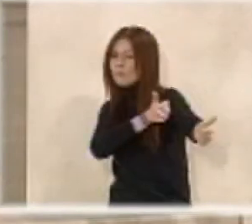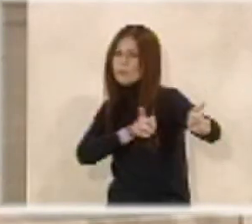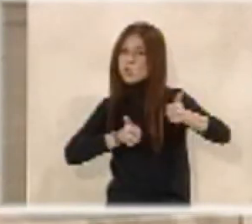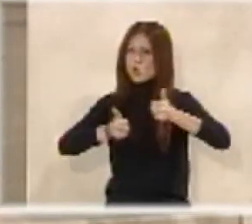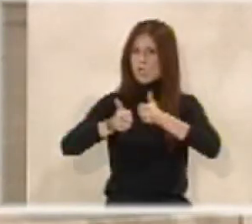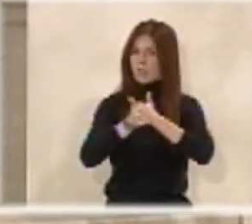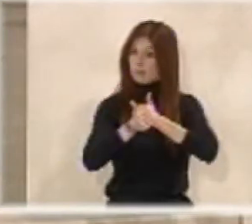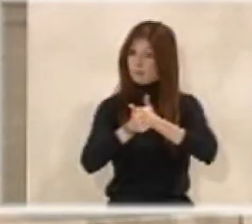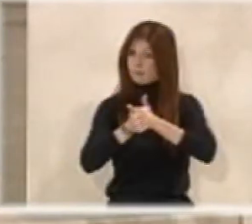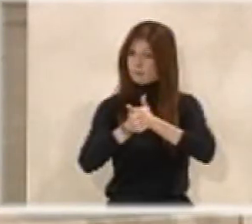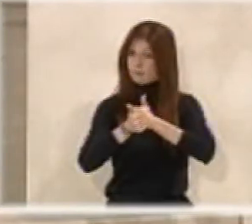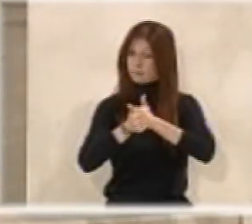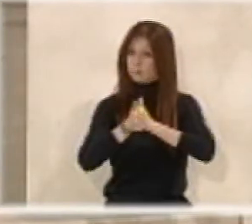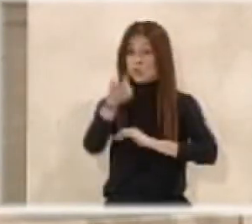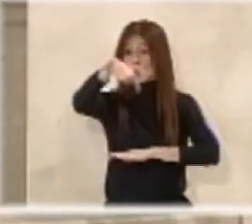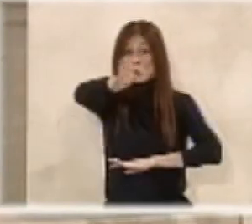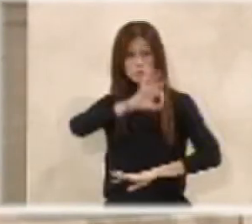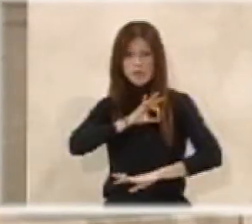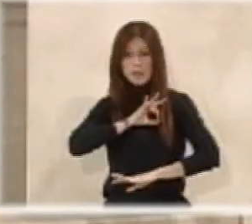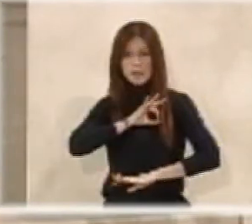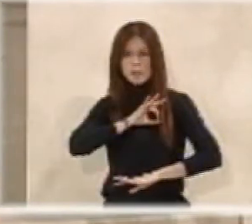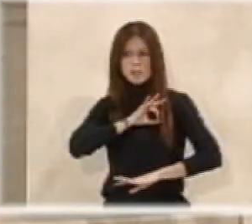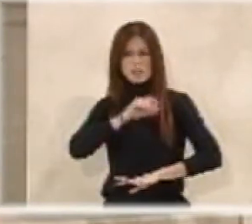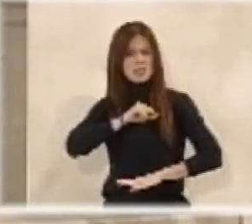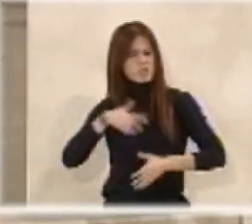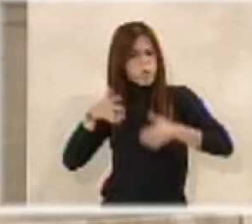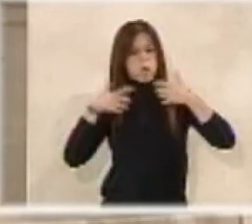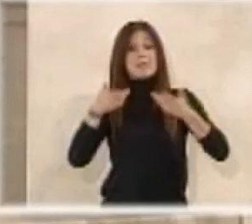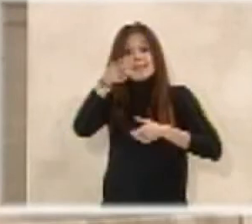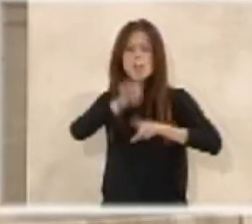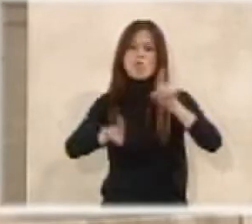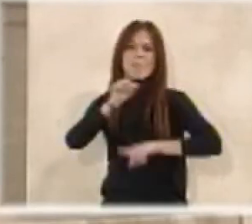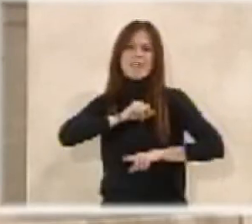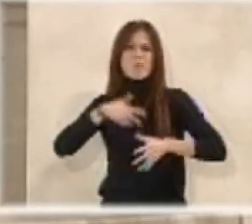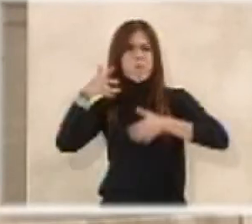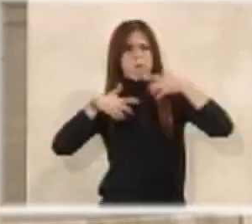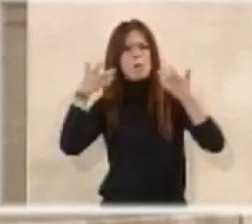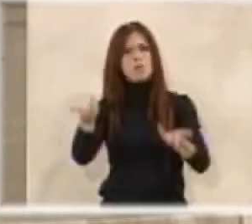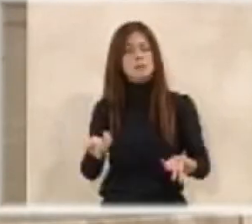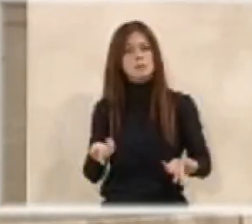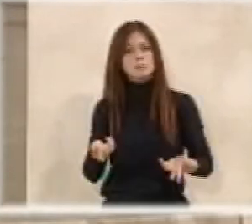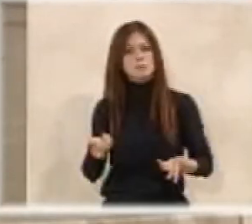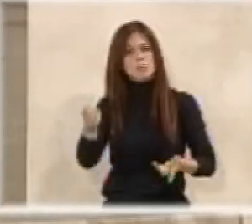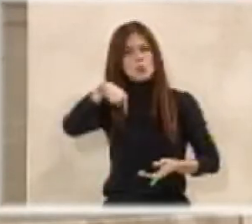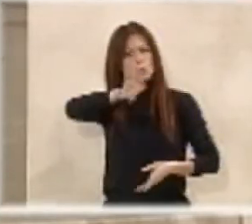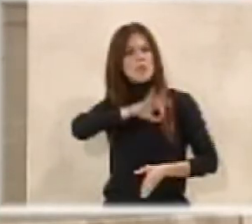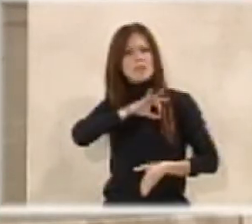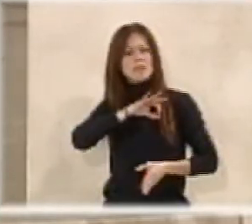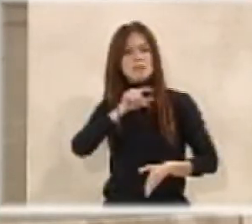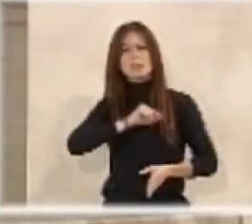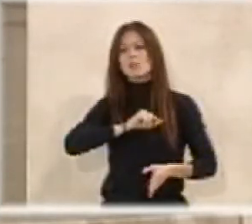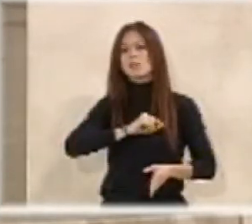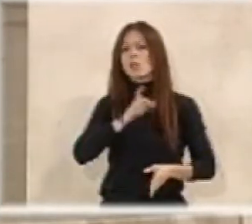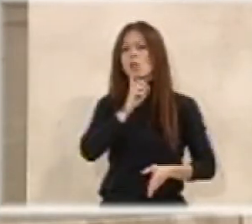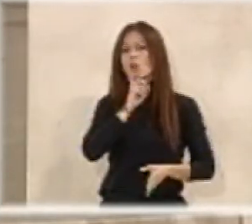interés. Y ustedes se sienten agraviados. Este es el problema. Ustedes se sienten que aportan